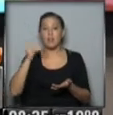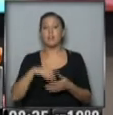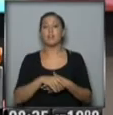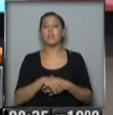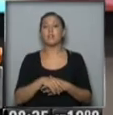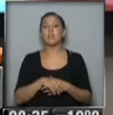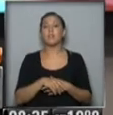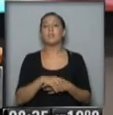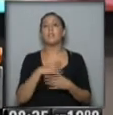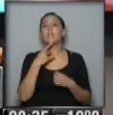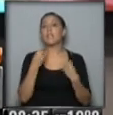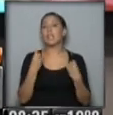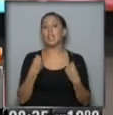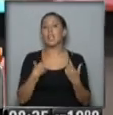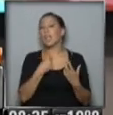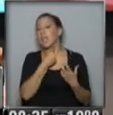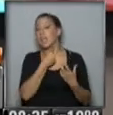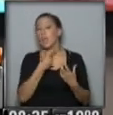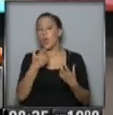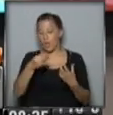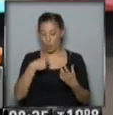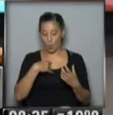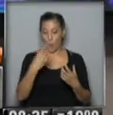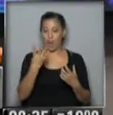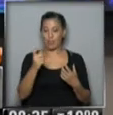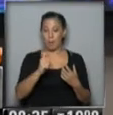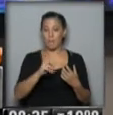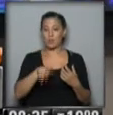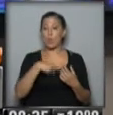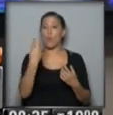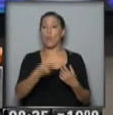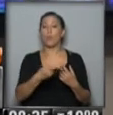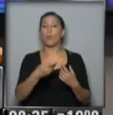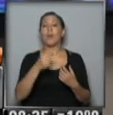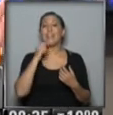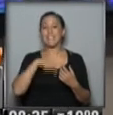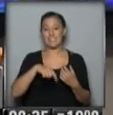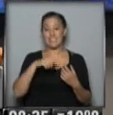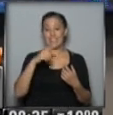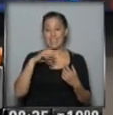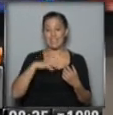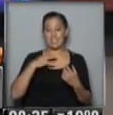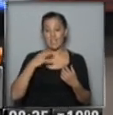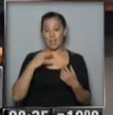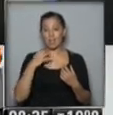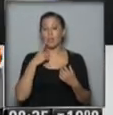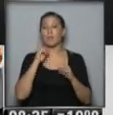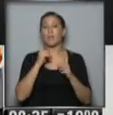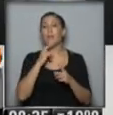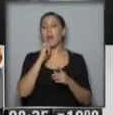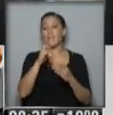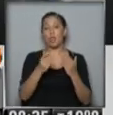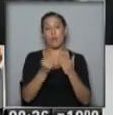bueno en las aspiraciones que para el último cuatrimestre de este año como lo anunció oportunamente el